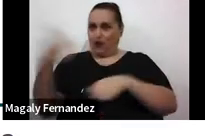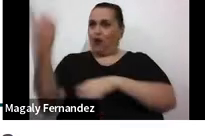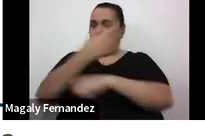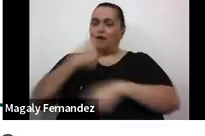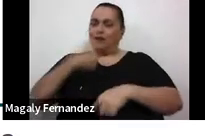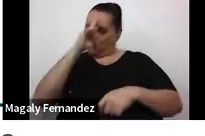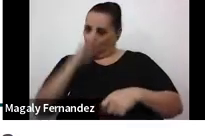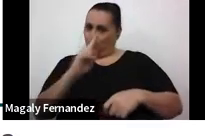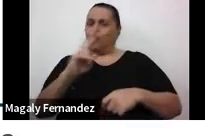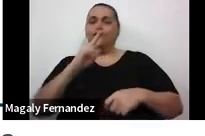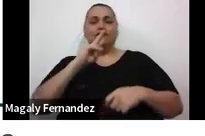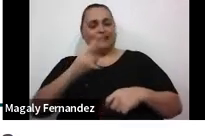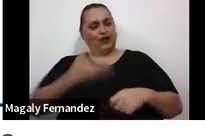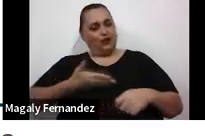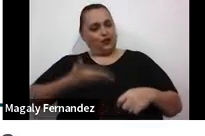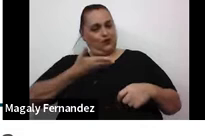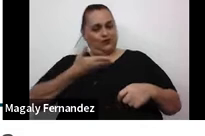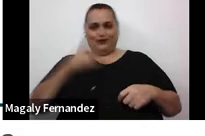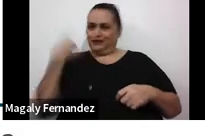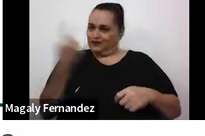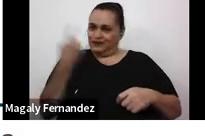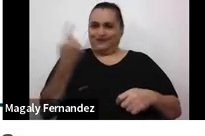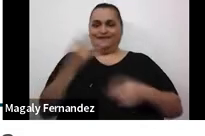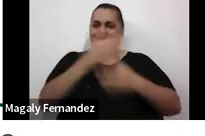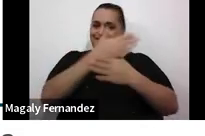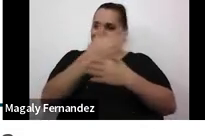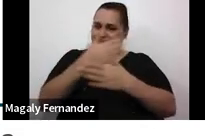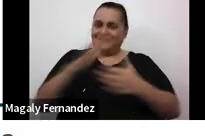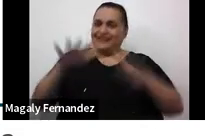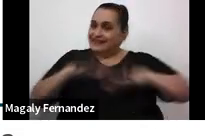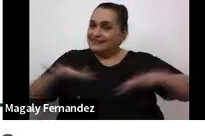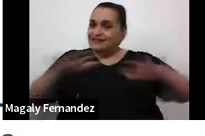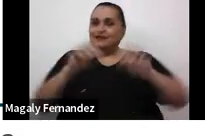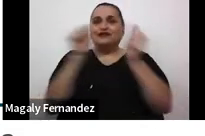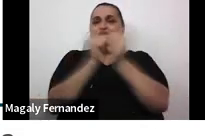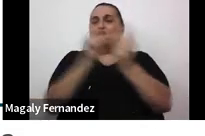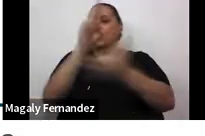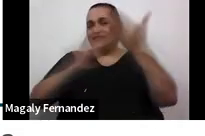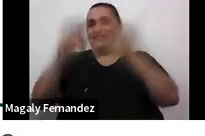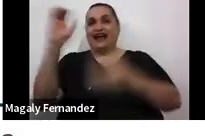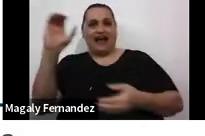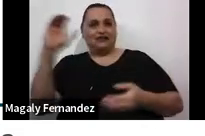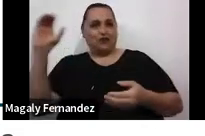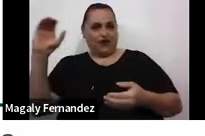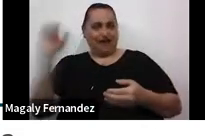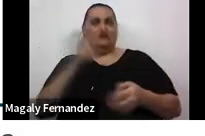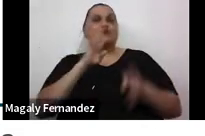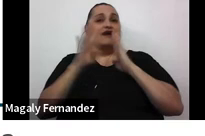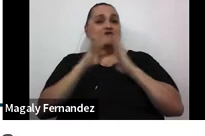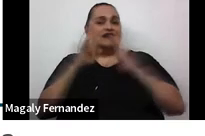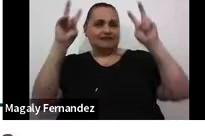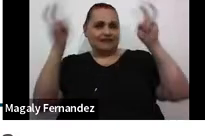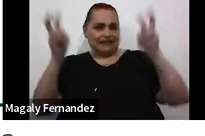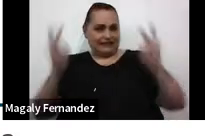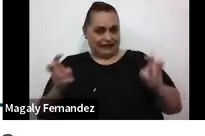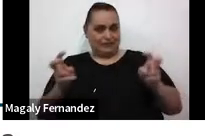honor y un verdadero placer como siempre compartir espacios con con la universidad Castro carazo y hablar de estos temas que